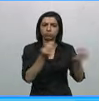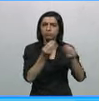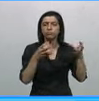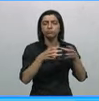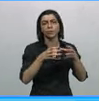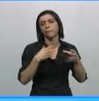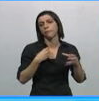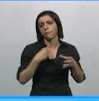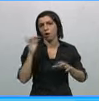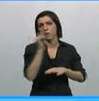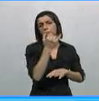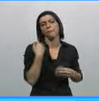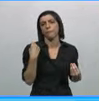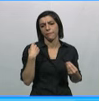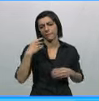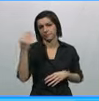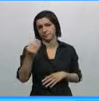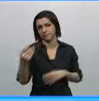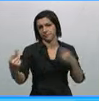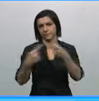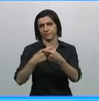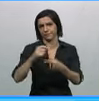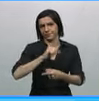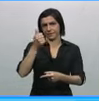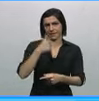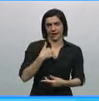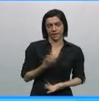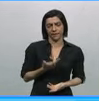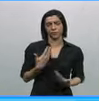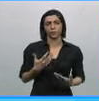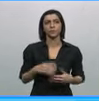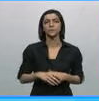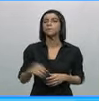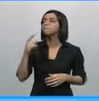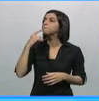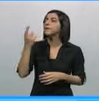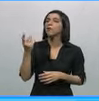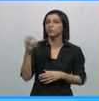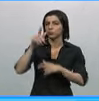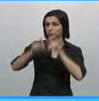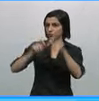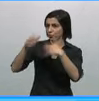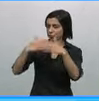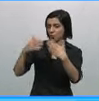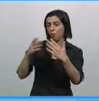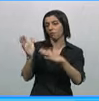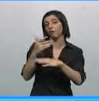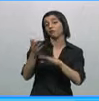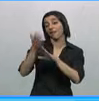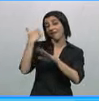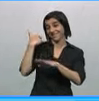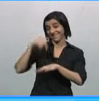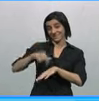sábado. Patón, entre el plantel, entre los jugadores que vos tenés en el plantel, hay uno en particular con el que hemos hablado aquí en